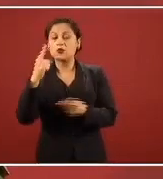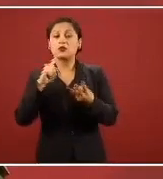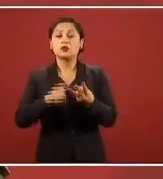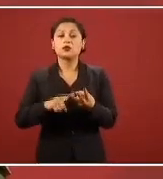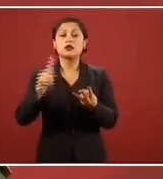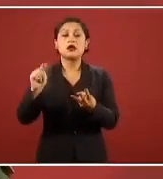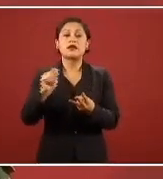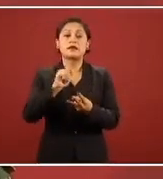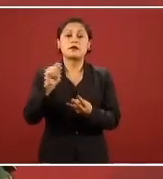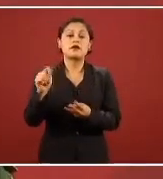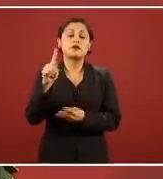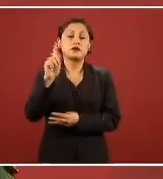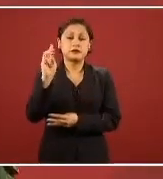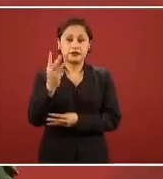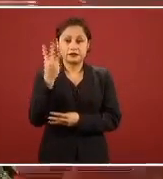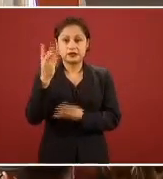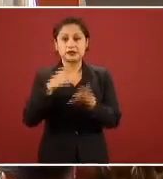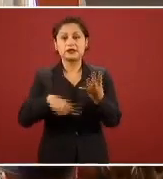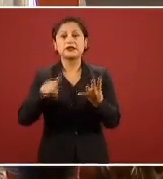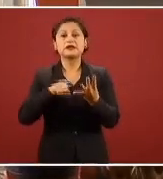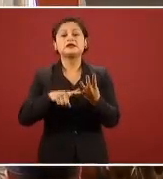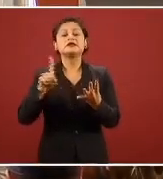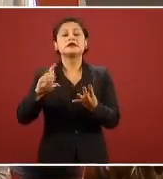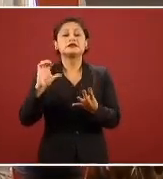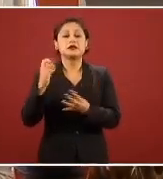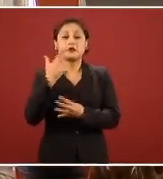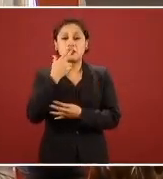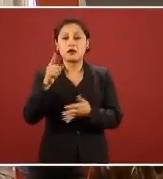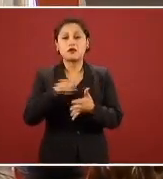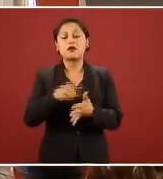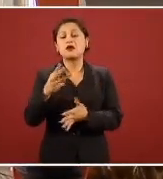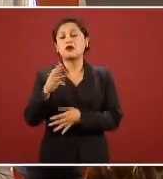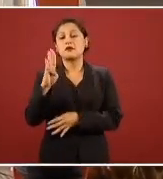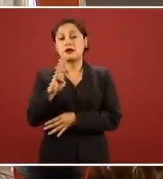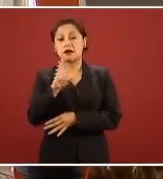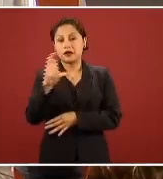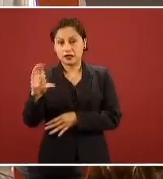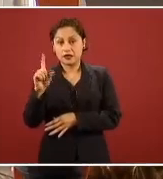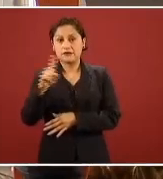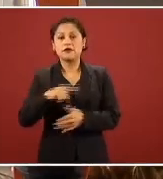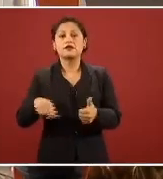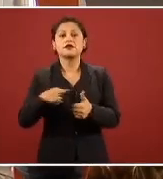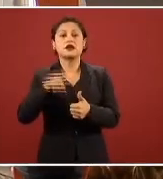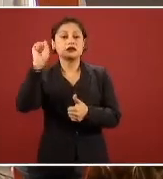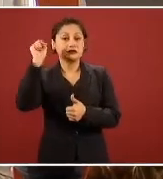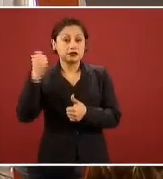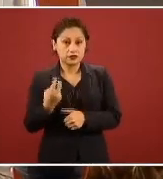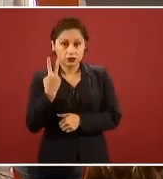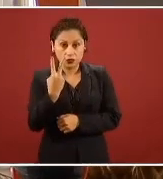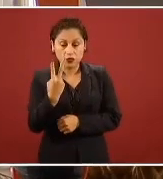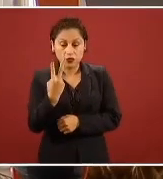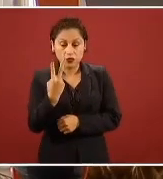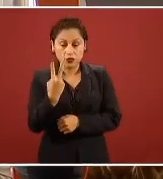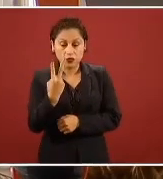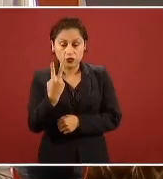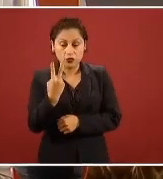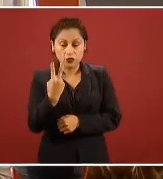en Chihuahua, una en Baja California, una en Sonora y 2 en Sinaloa para hacer el